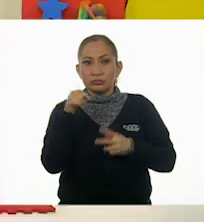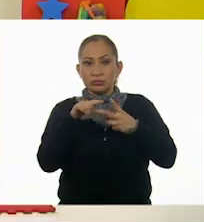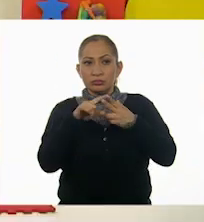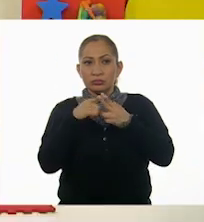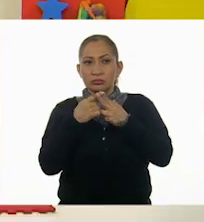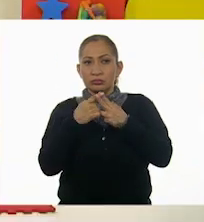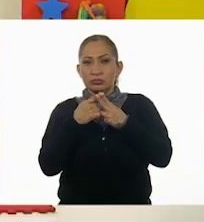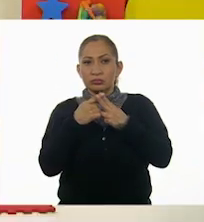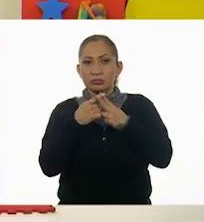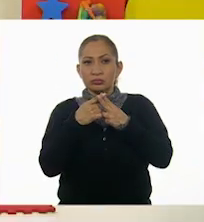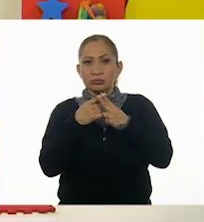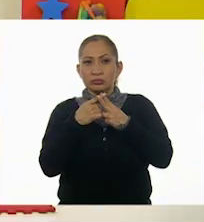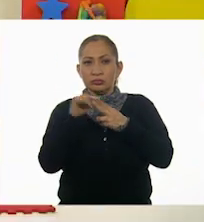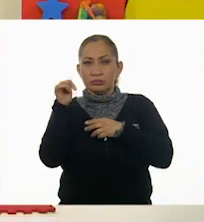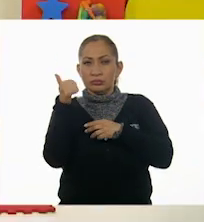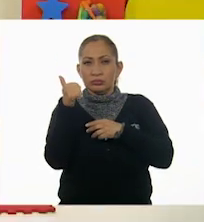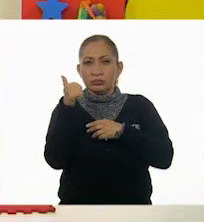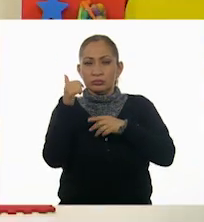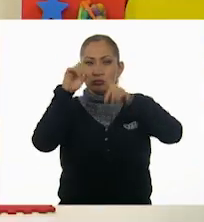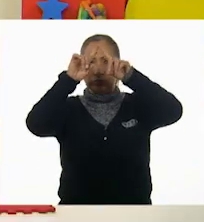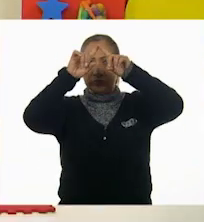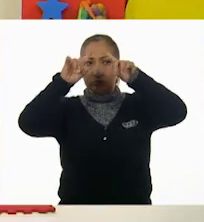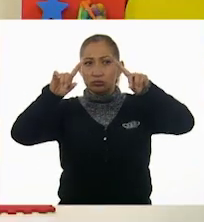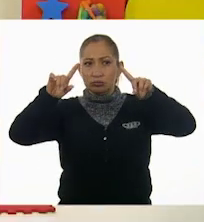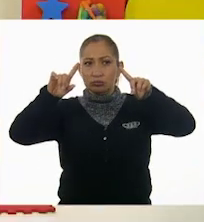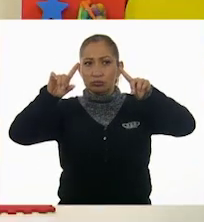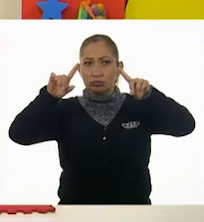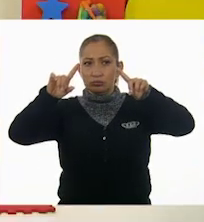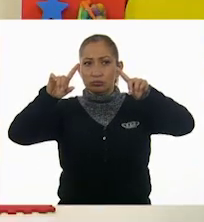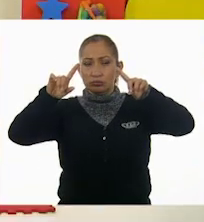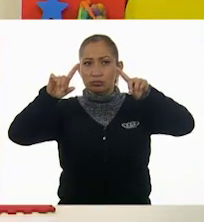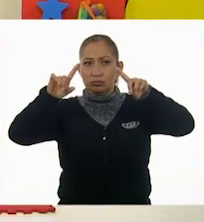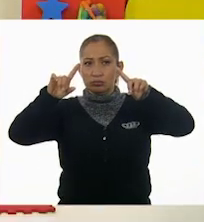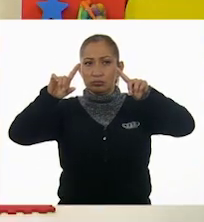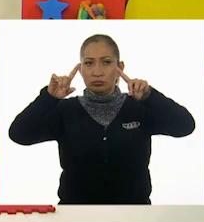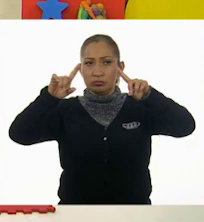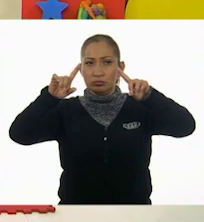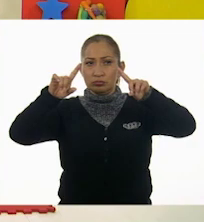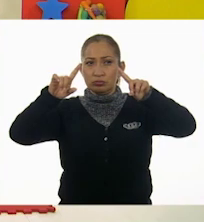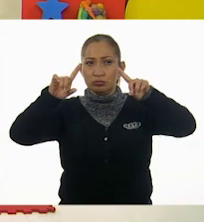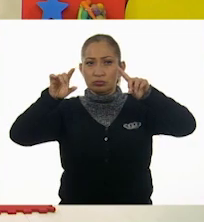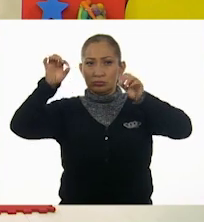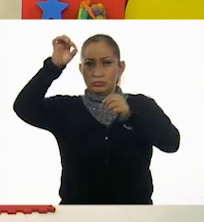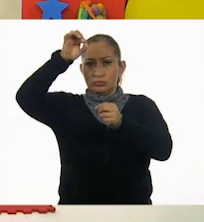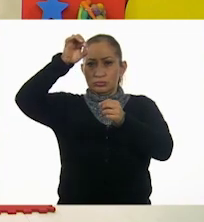comienza otro triángulo. Entonces, lo